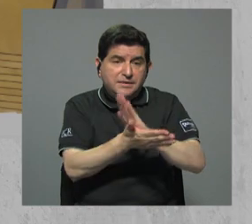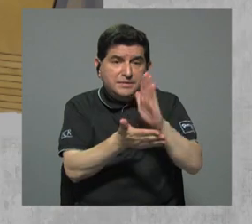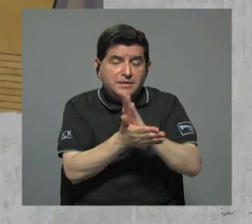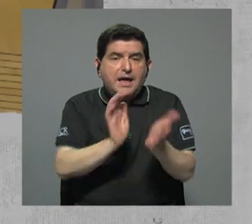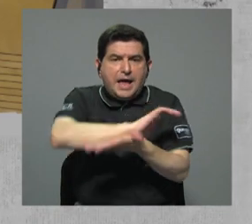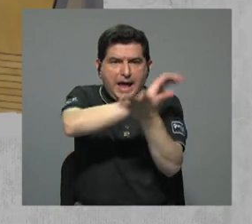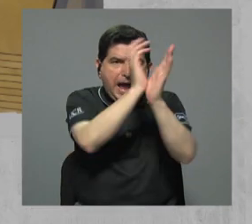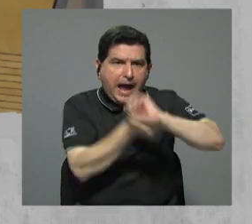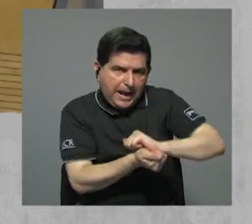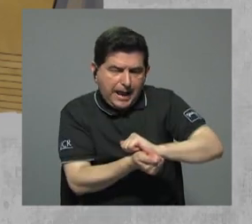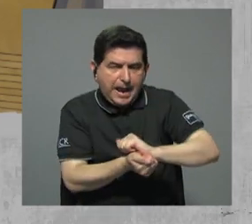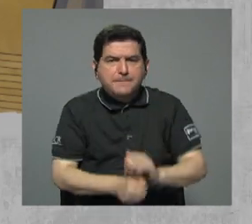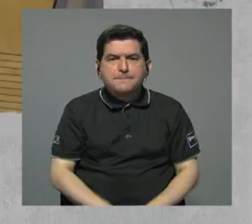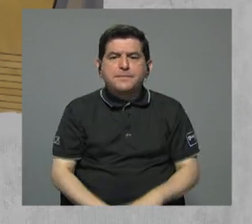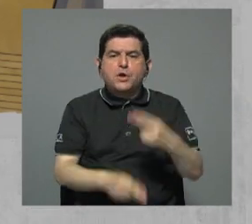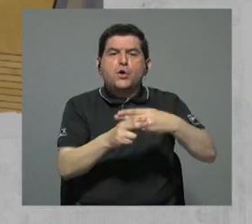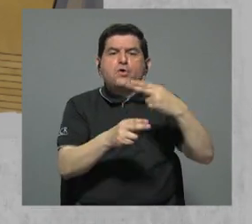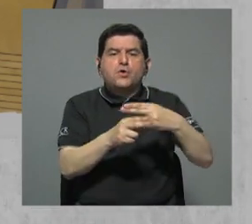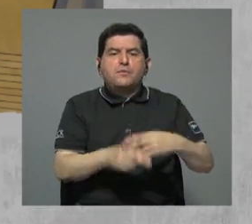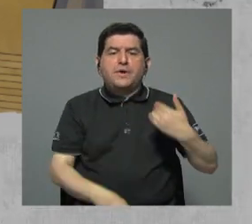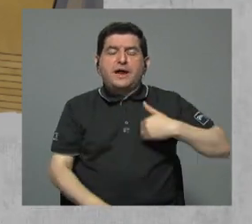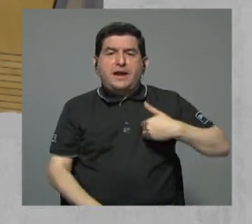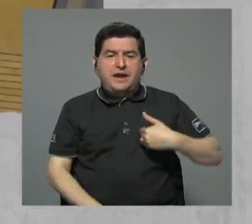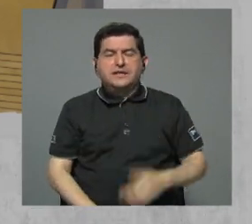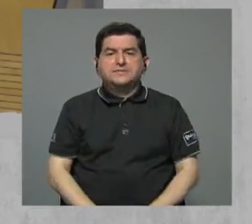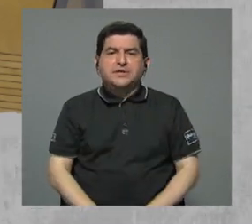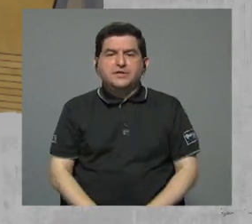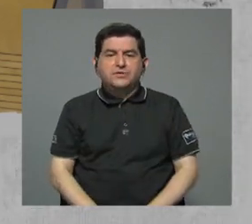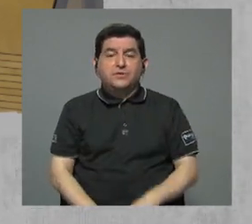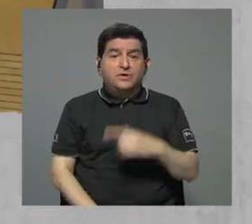cambio de nombrar al señor